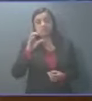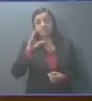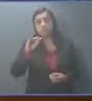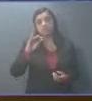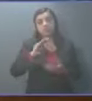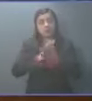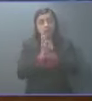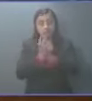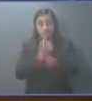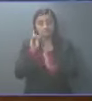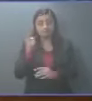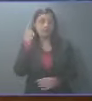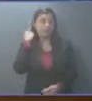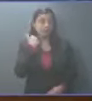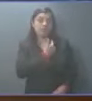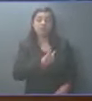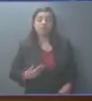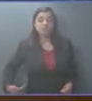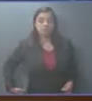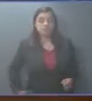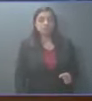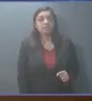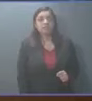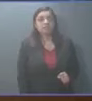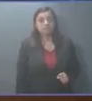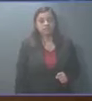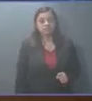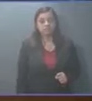primera pregunta, presidente.